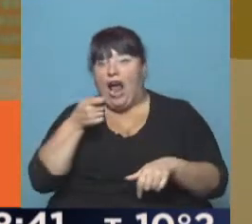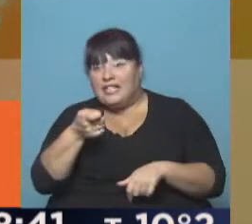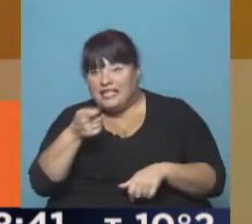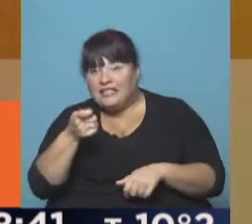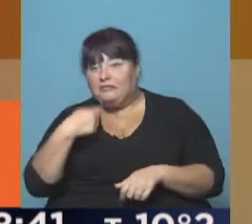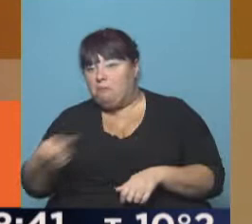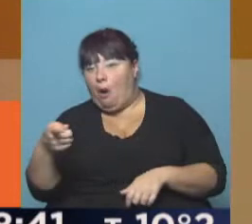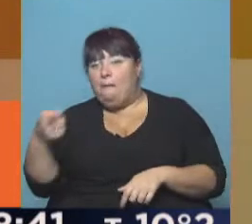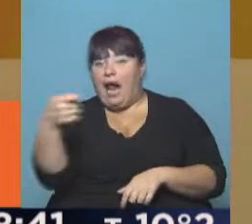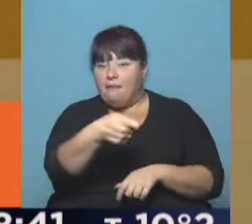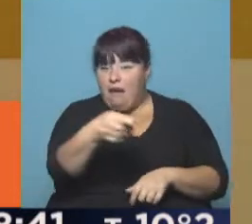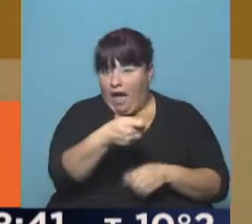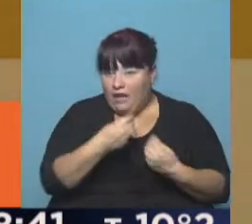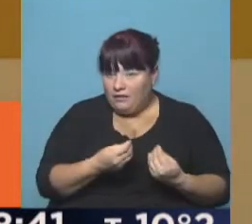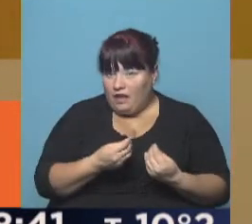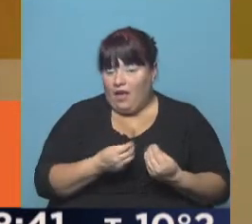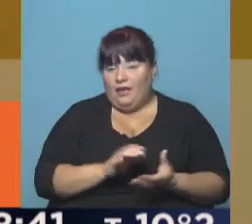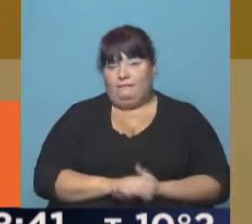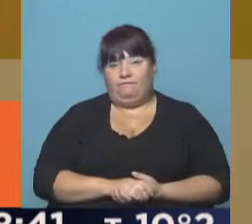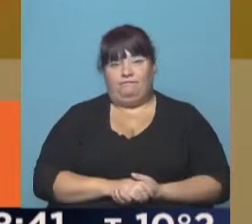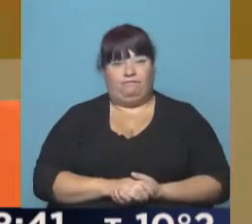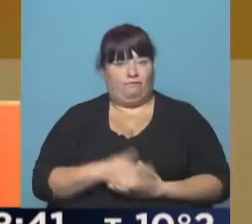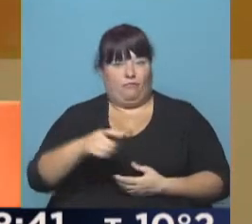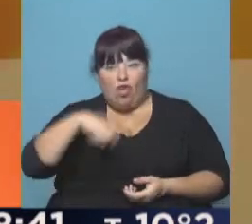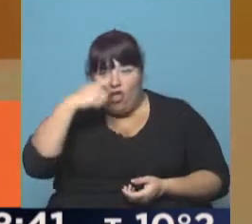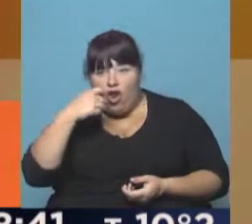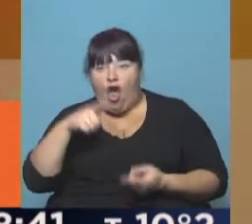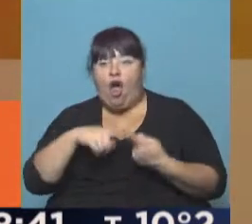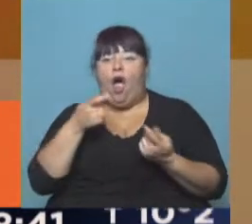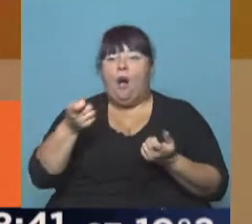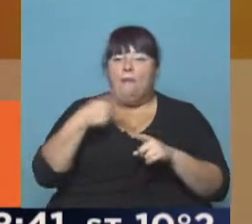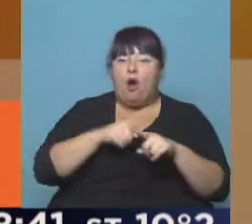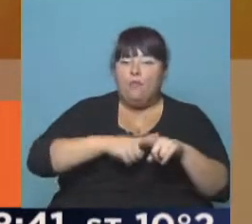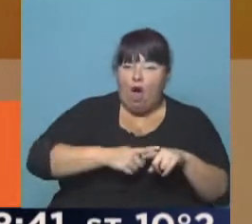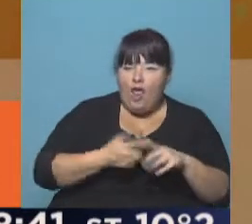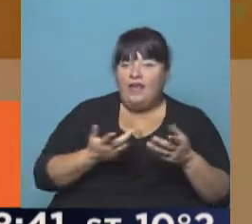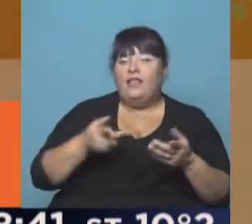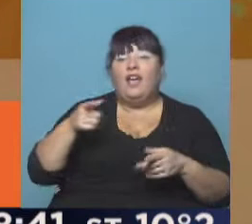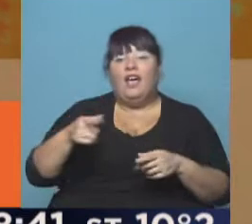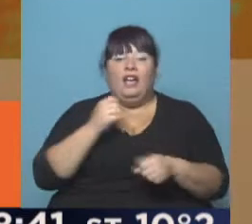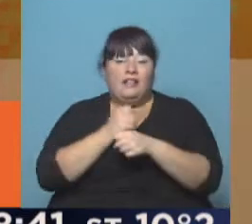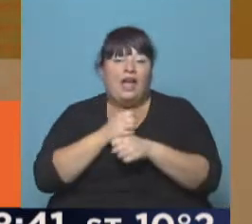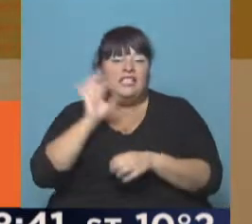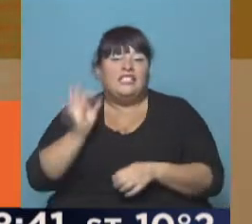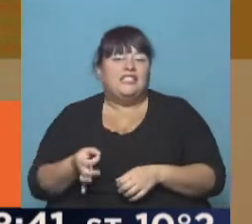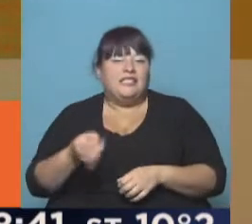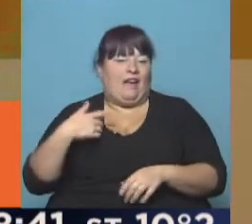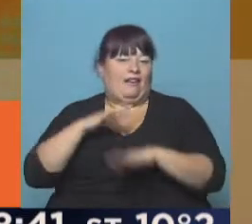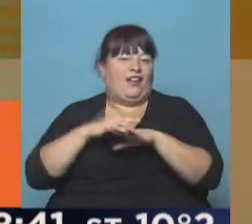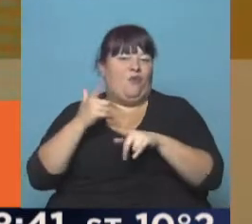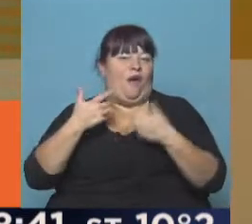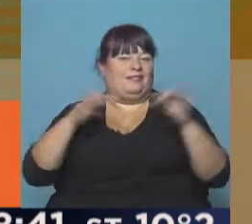muchas veces de la droga o son sicarios de la política que hacen acciones sabiendo que son inimputables